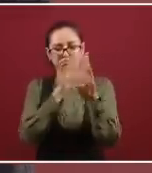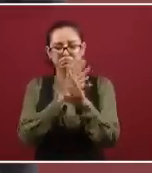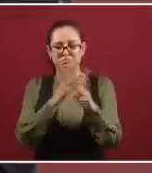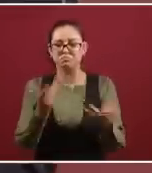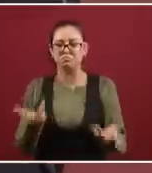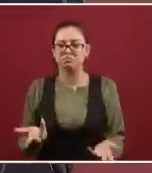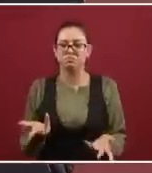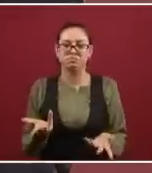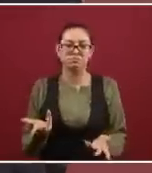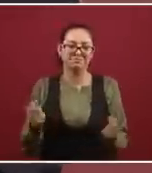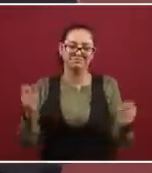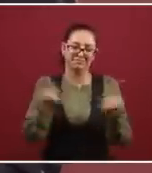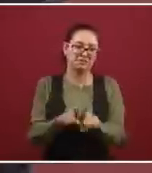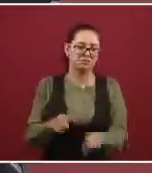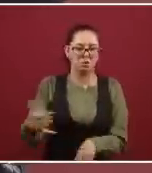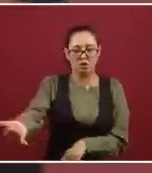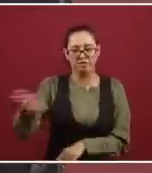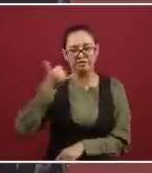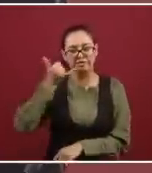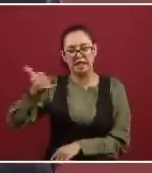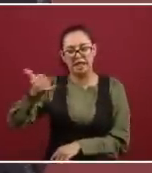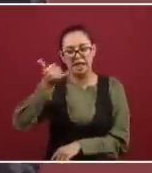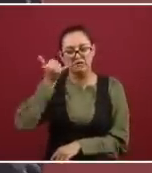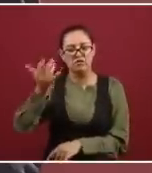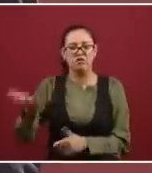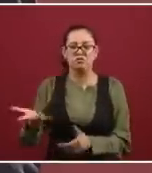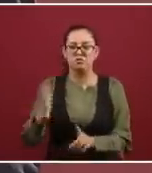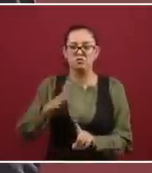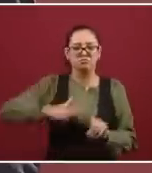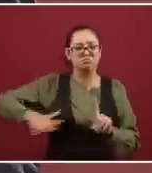los teléfonos y la sonorización.